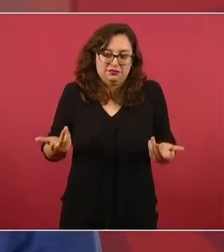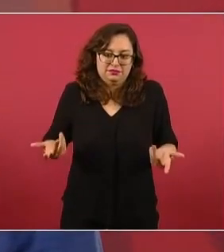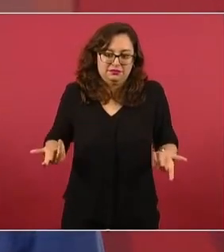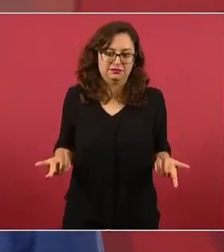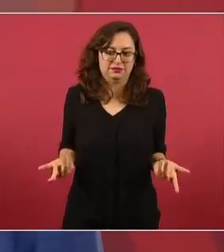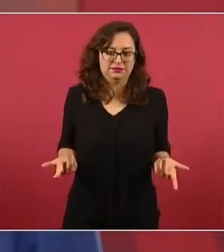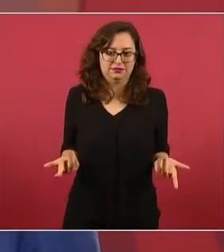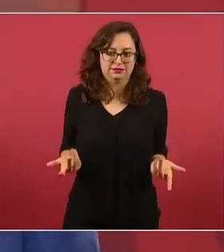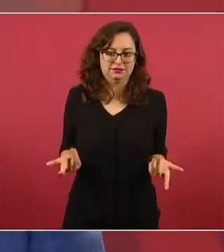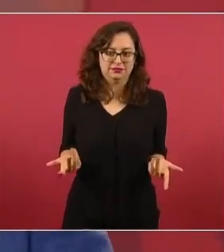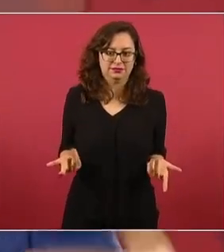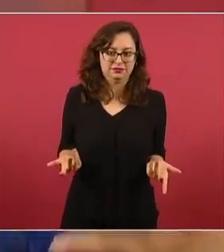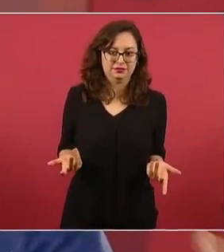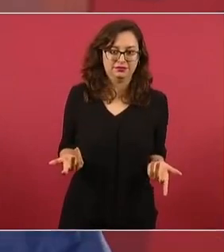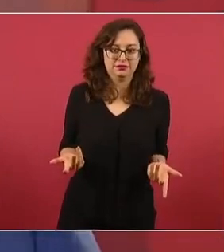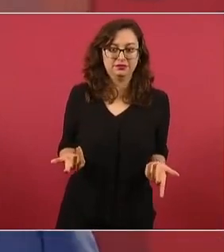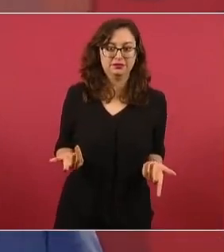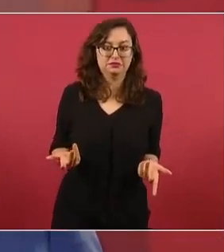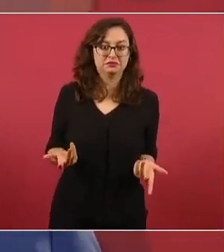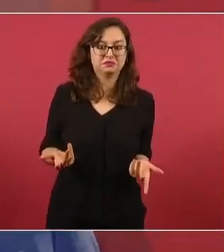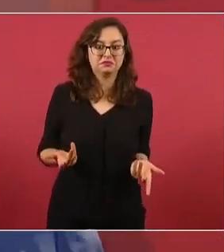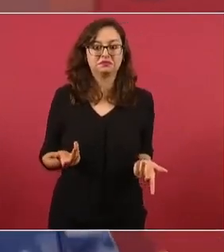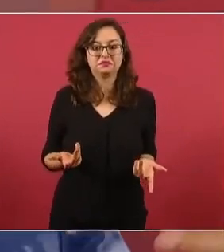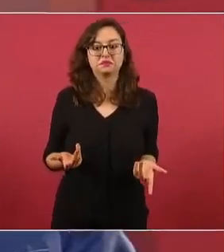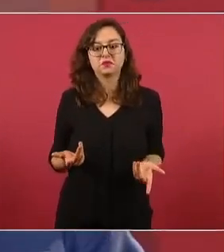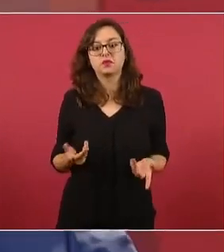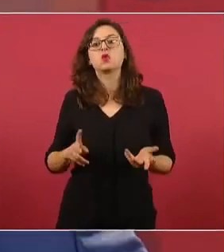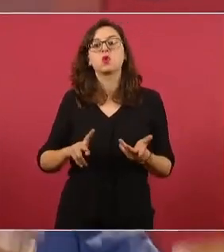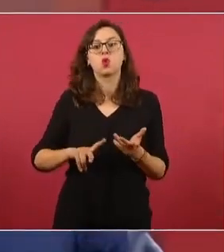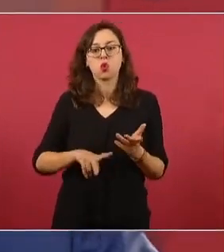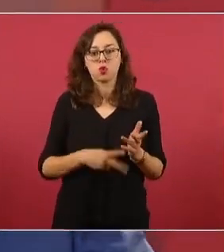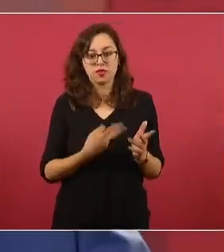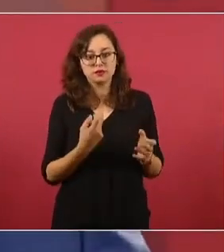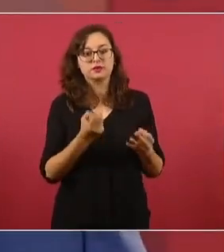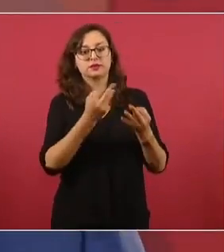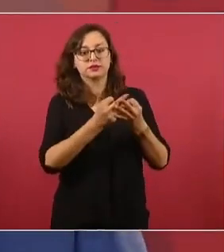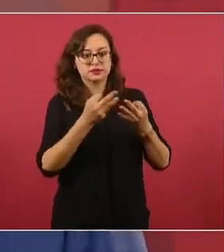Entonces, se mandó a hacer otro avalúo y